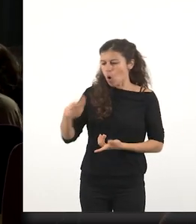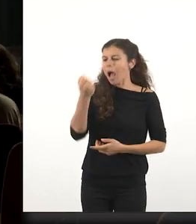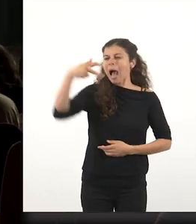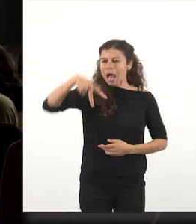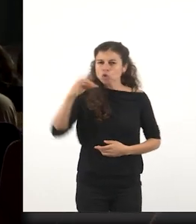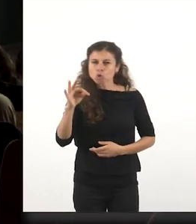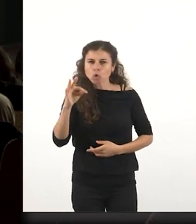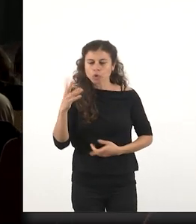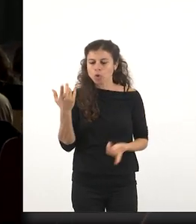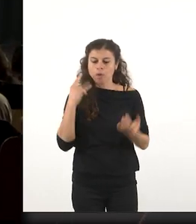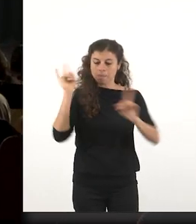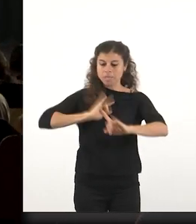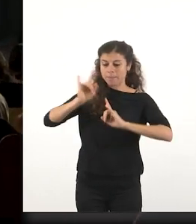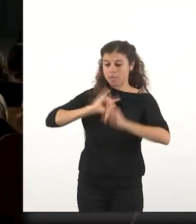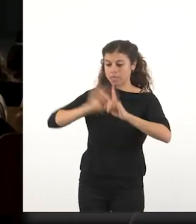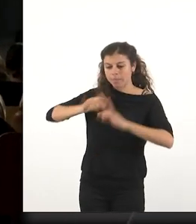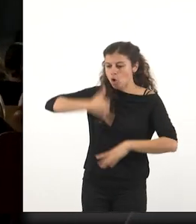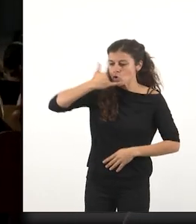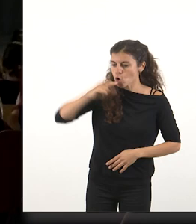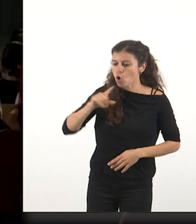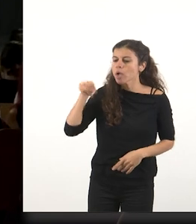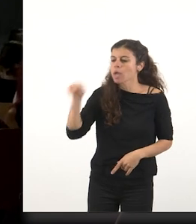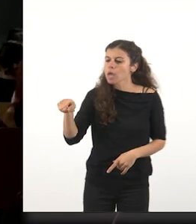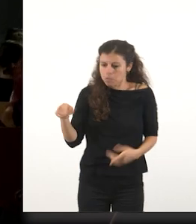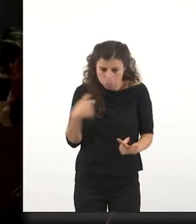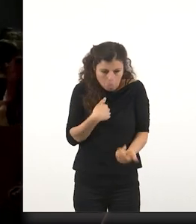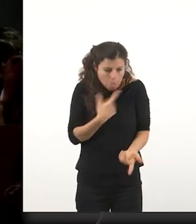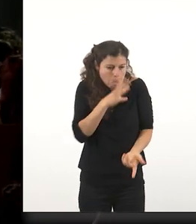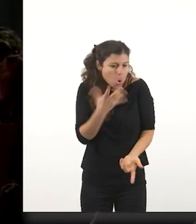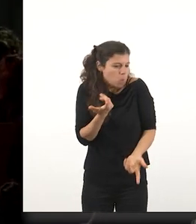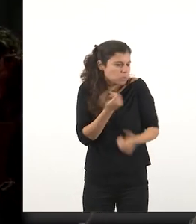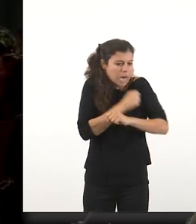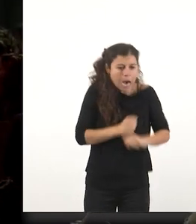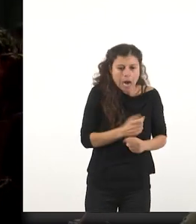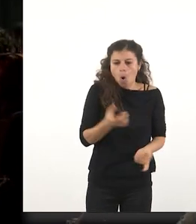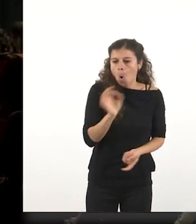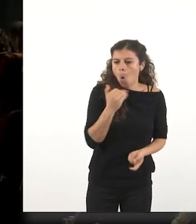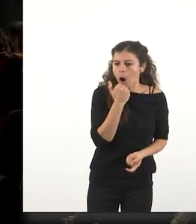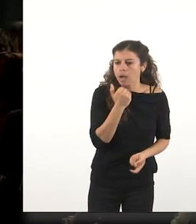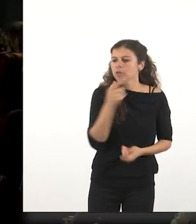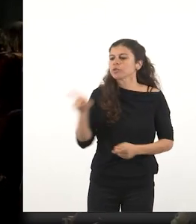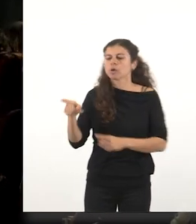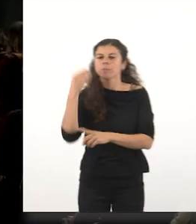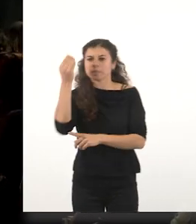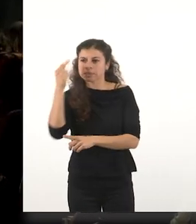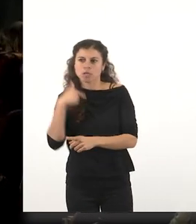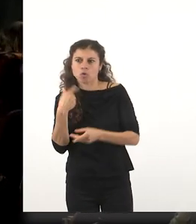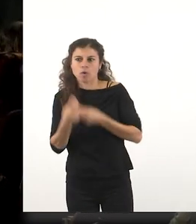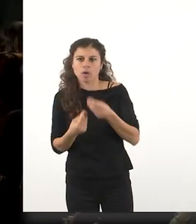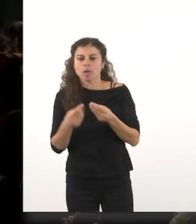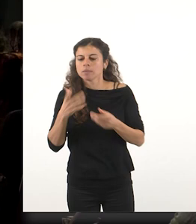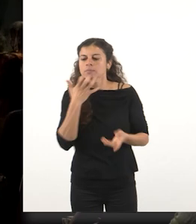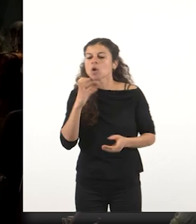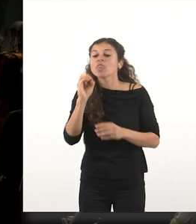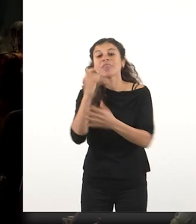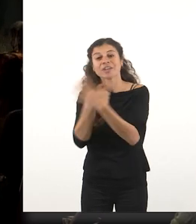yo estoy cagando y que me he dejado el teléfono en el salón, cosa humana que te puede pasar, hija mía? ¿Por qué no un 016 para él que diga, bueno, 016, bueno, mira, es que llevo